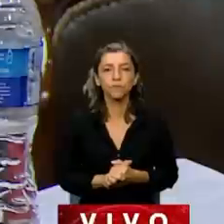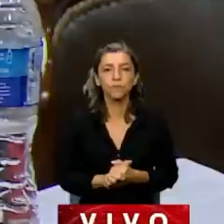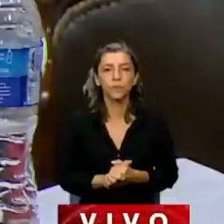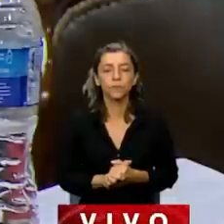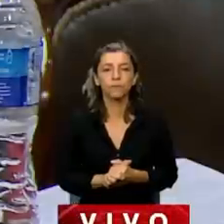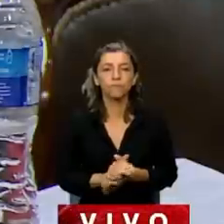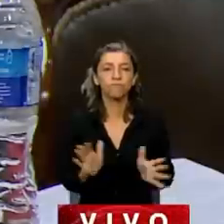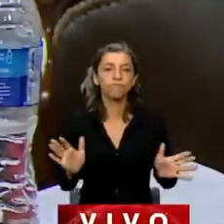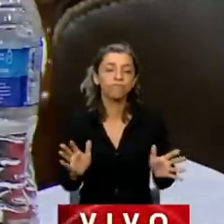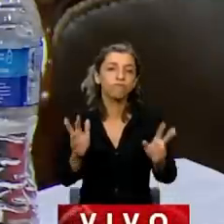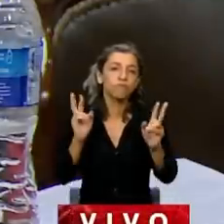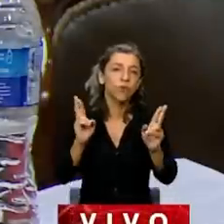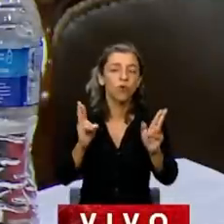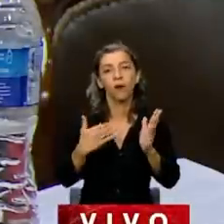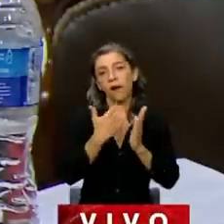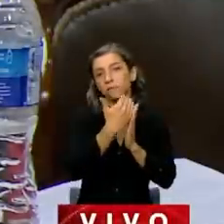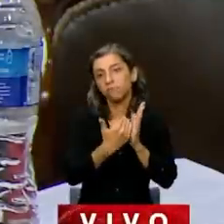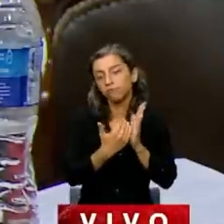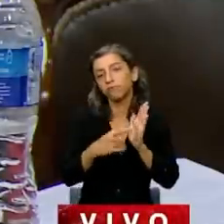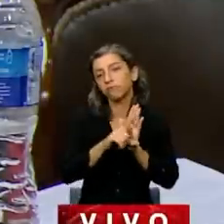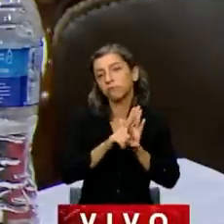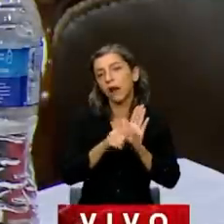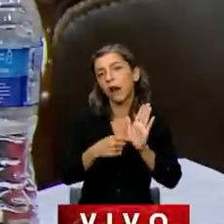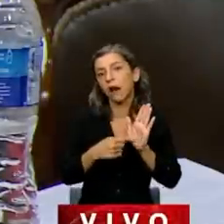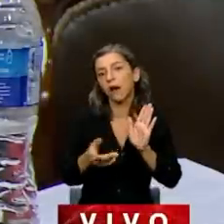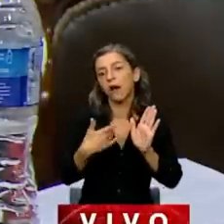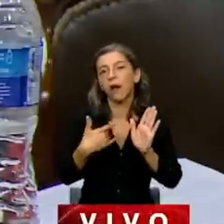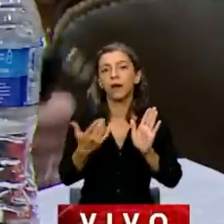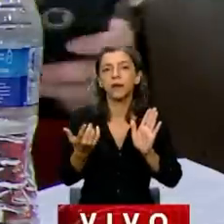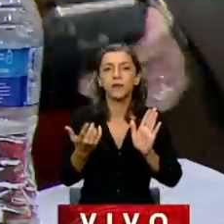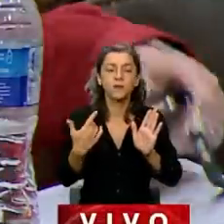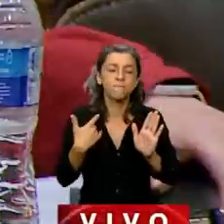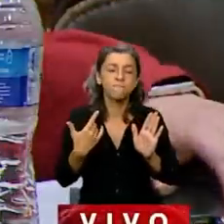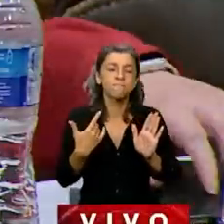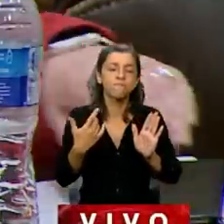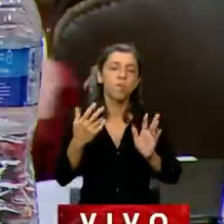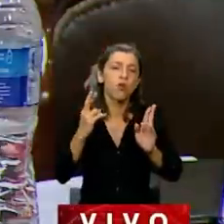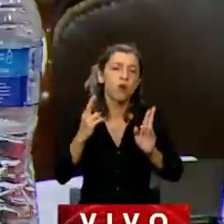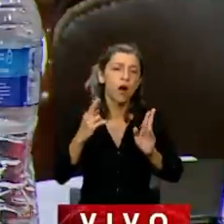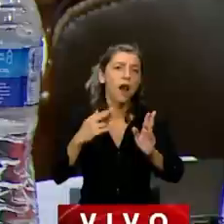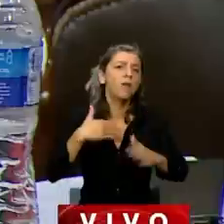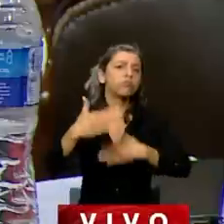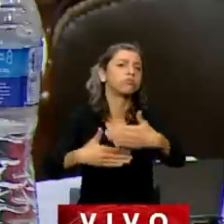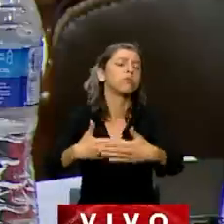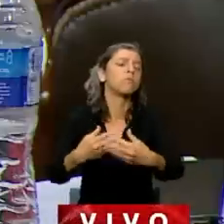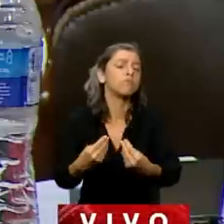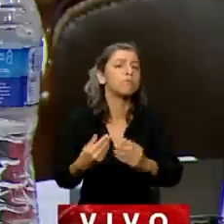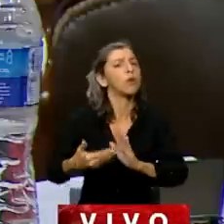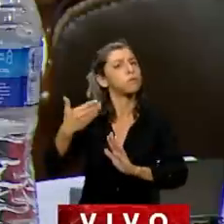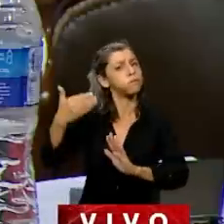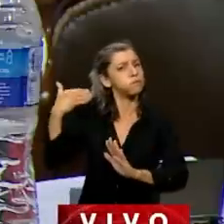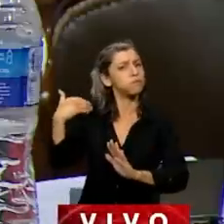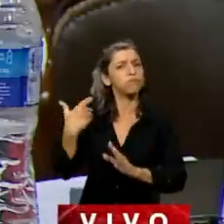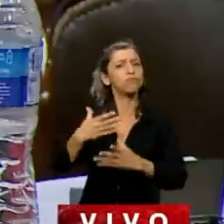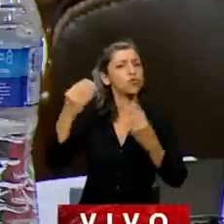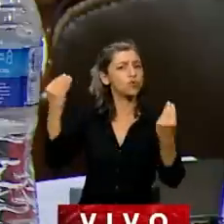sea solamente buenas intenciones. Este Congreso ha tratado en otras oportunidades leyes para promover la